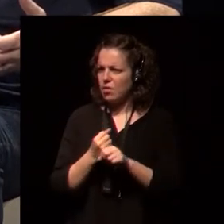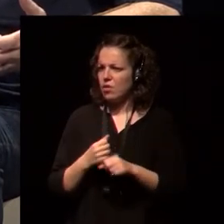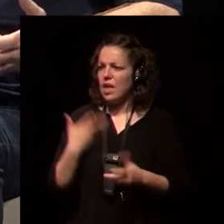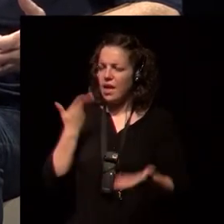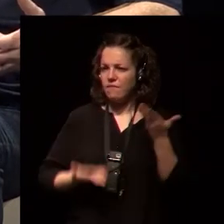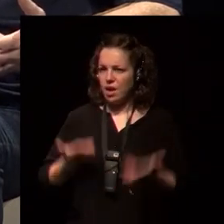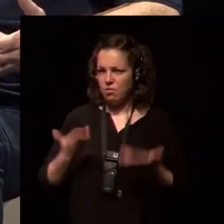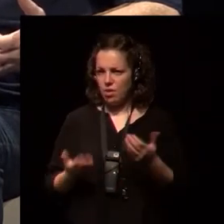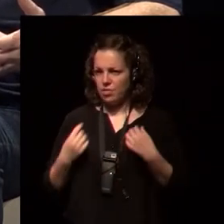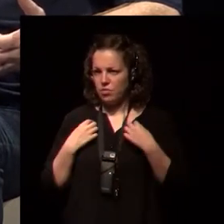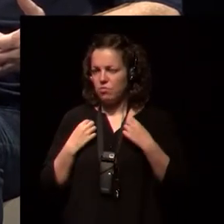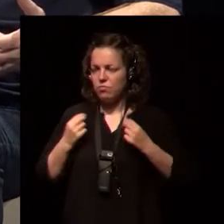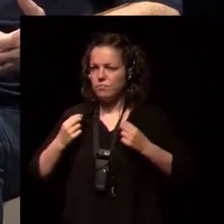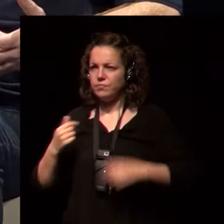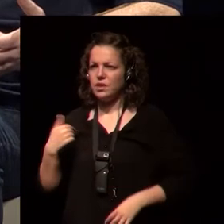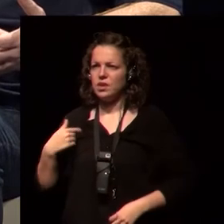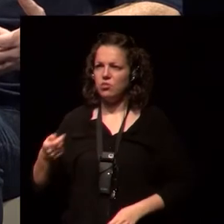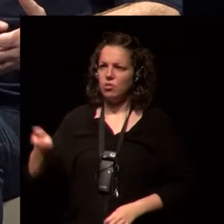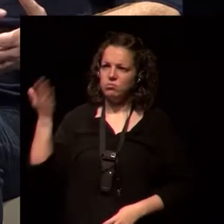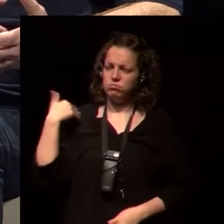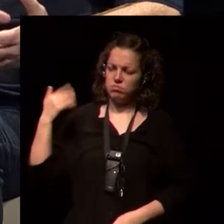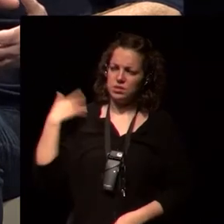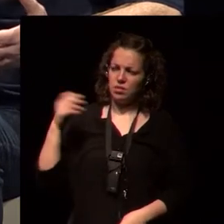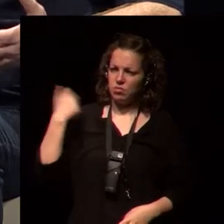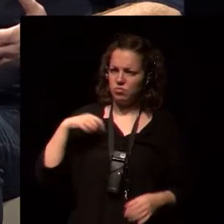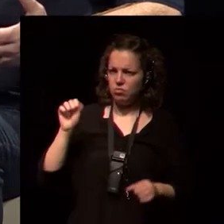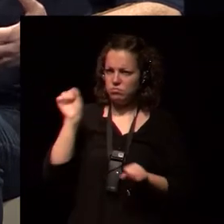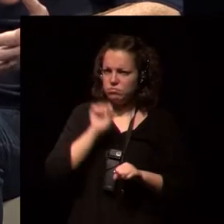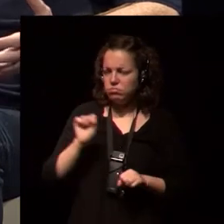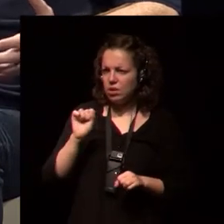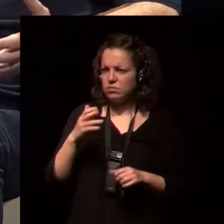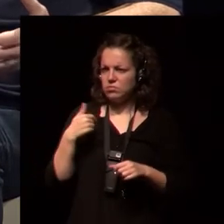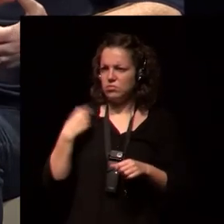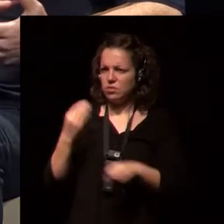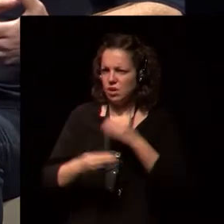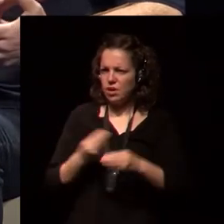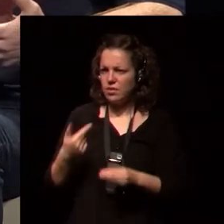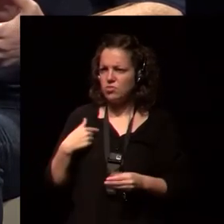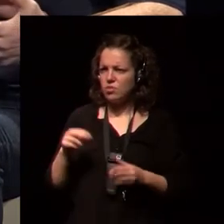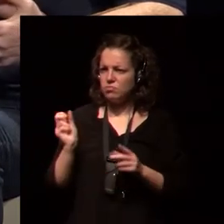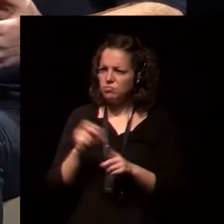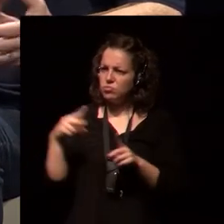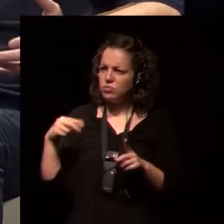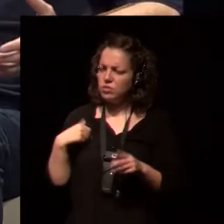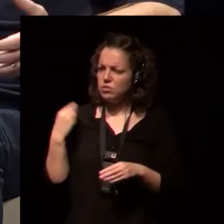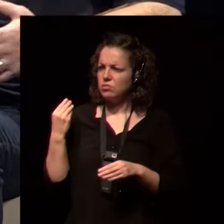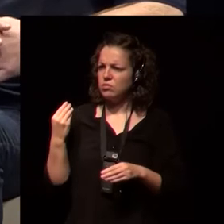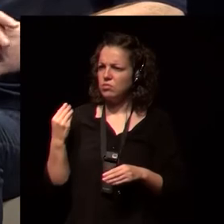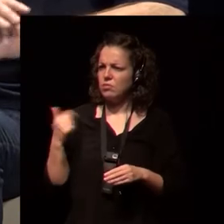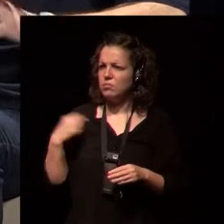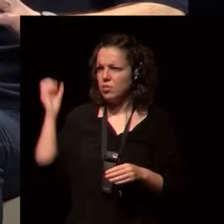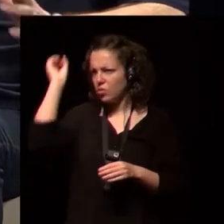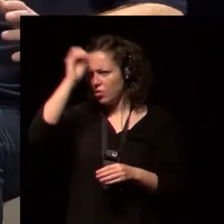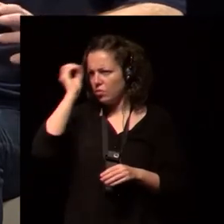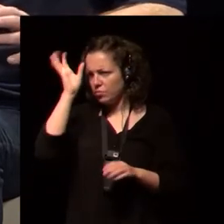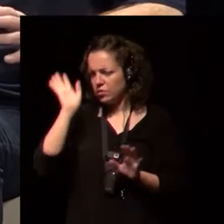evaluación que realicé hace unos cuantos años. Yo siempre he tomado la perspectiva. Mi opinión